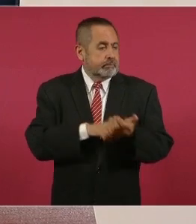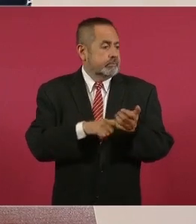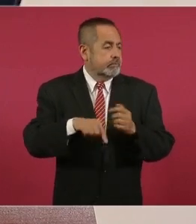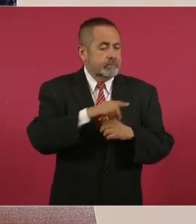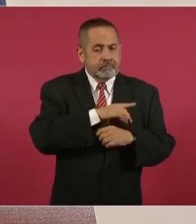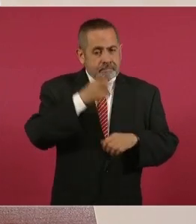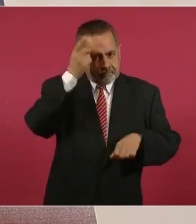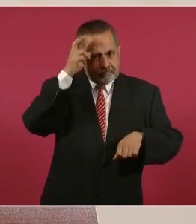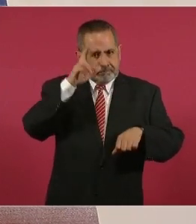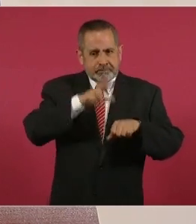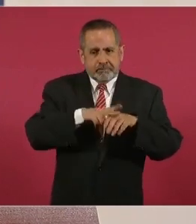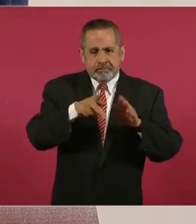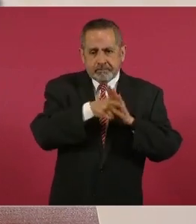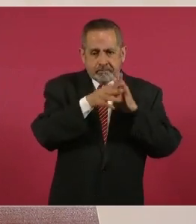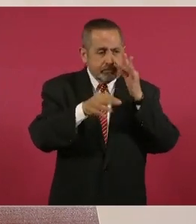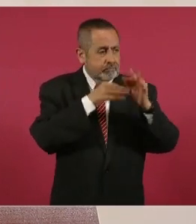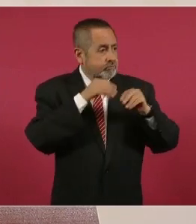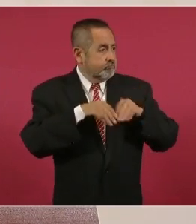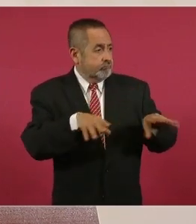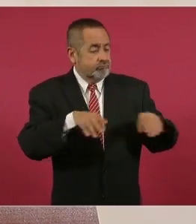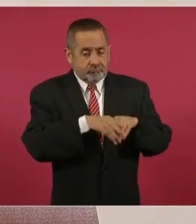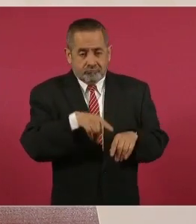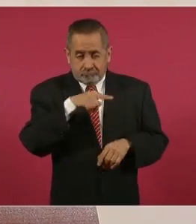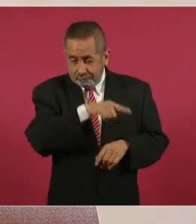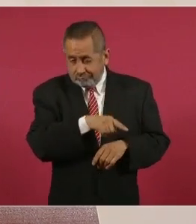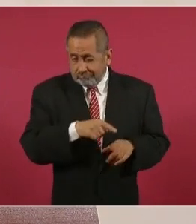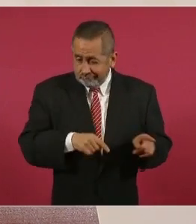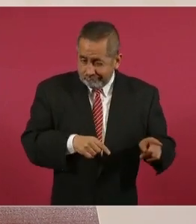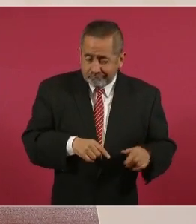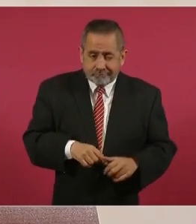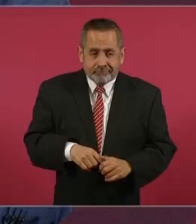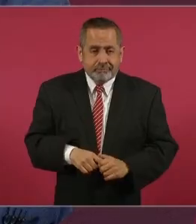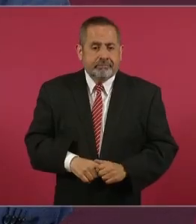directivos de medios de comunicación.